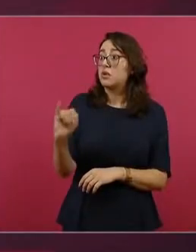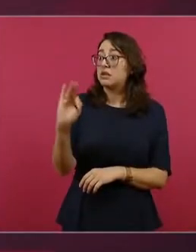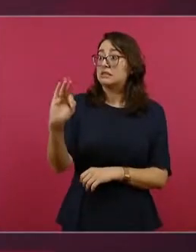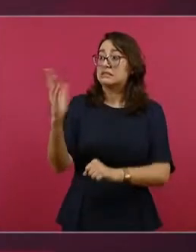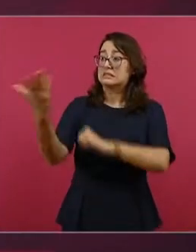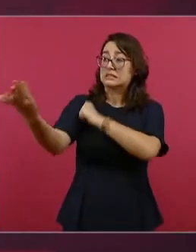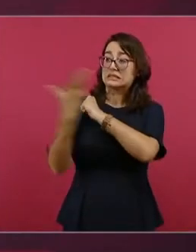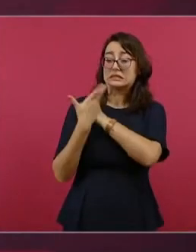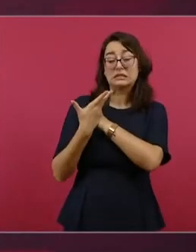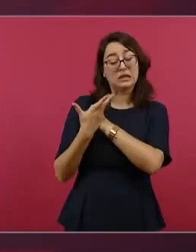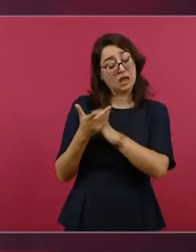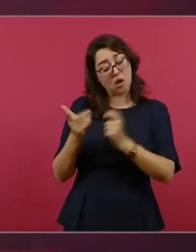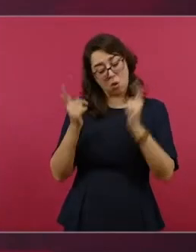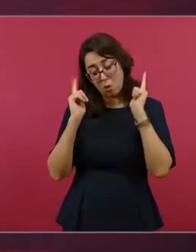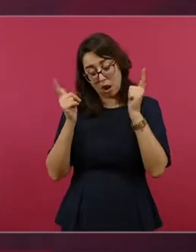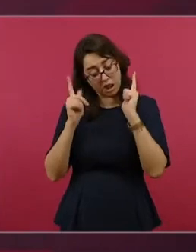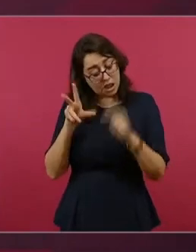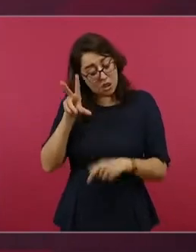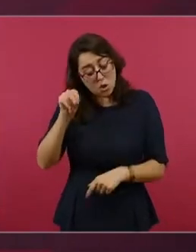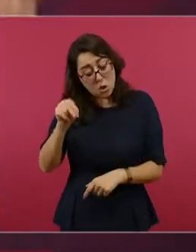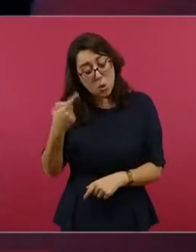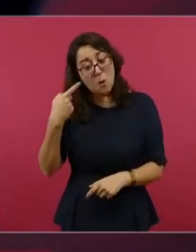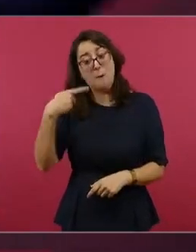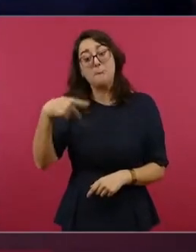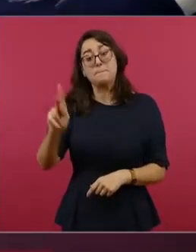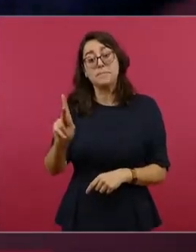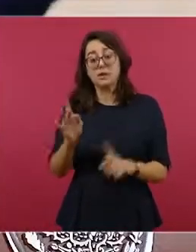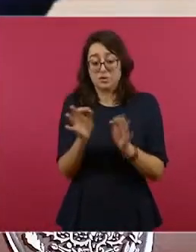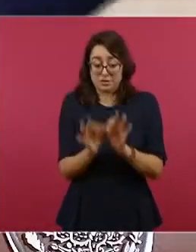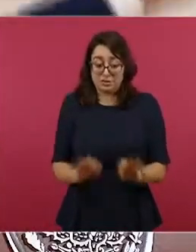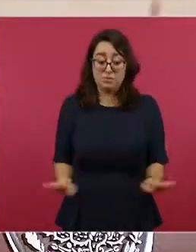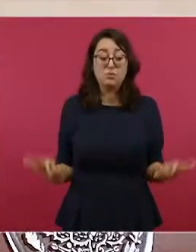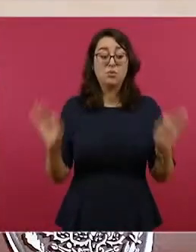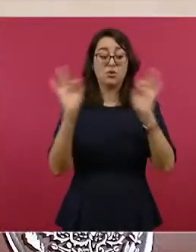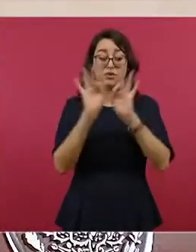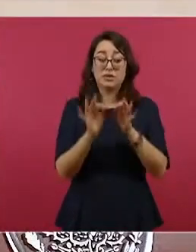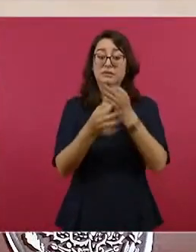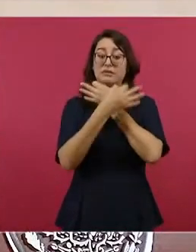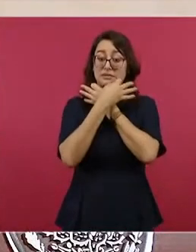a sancionar, pero es muy importante